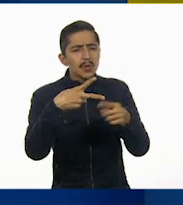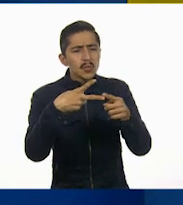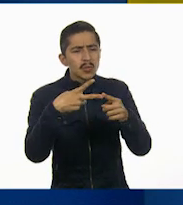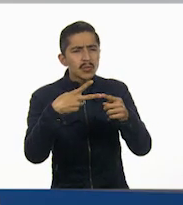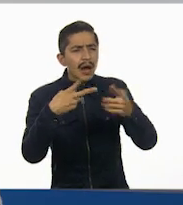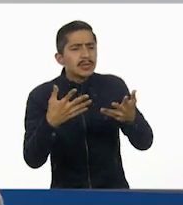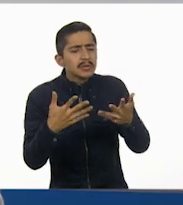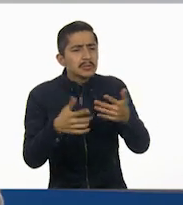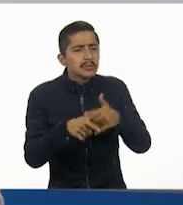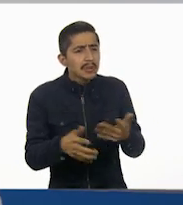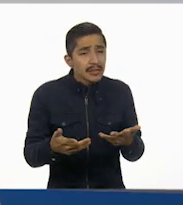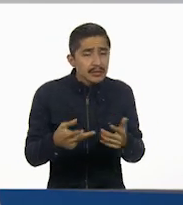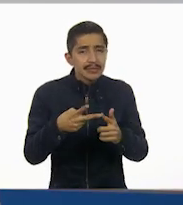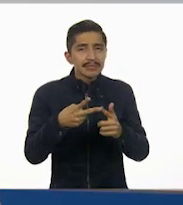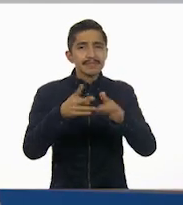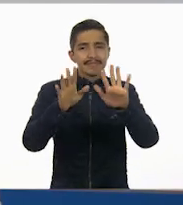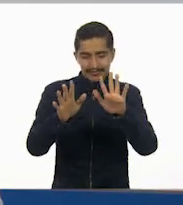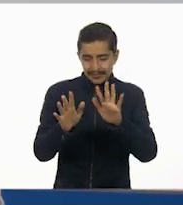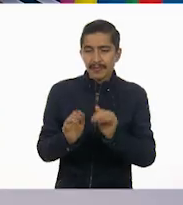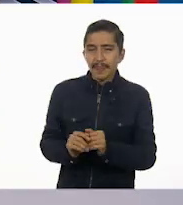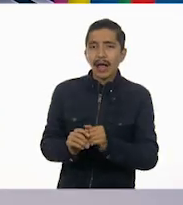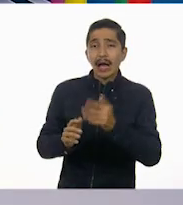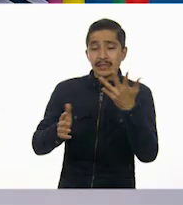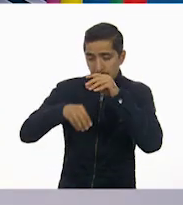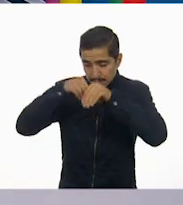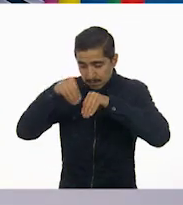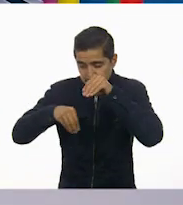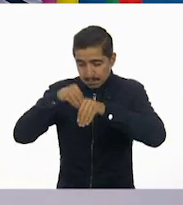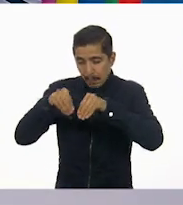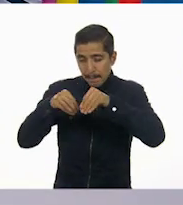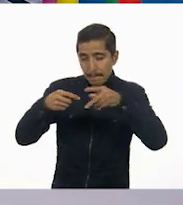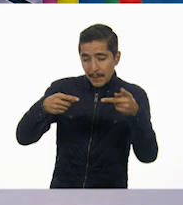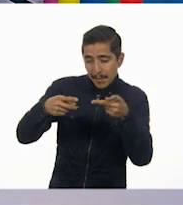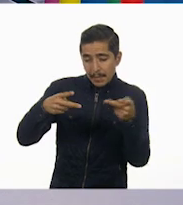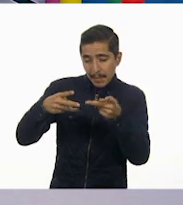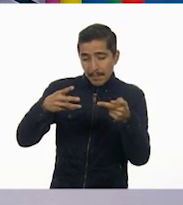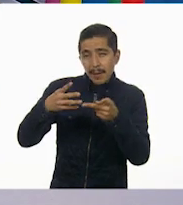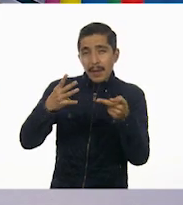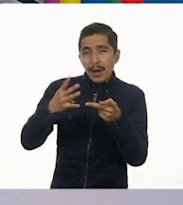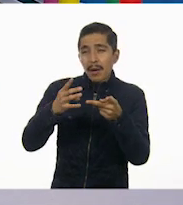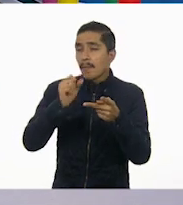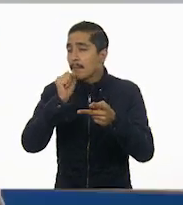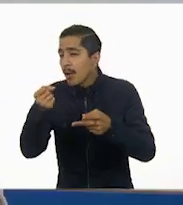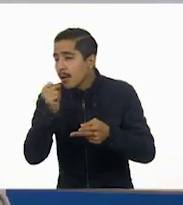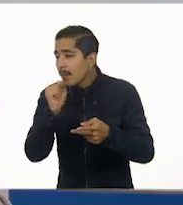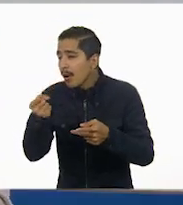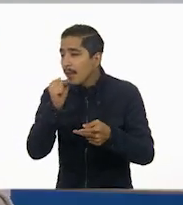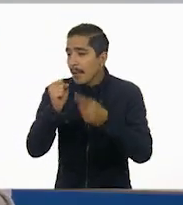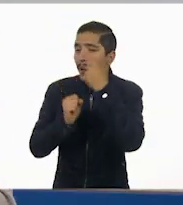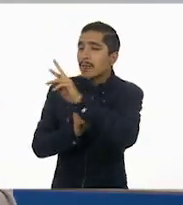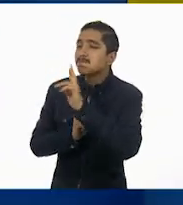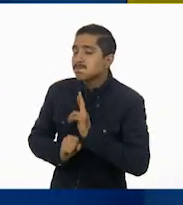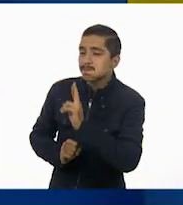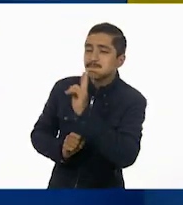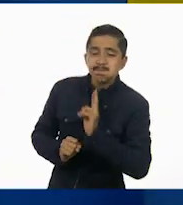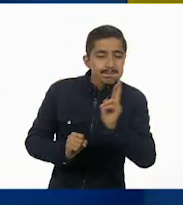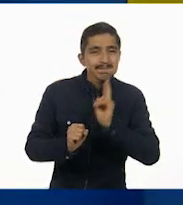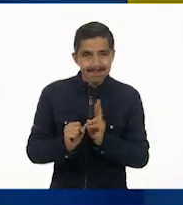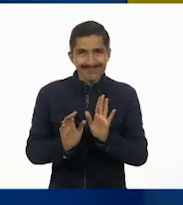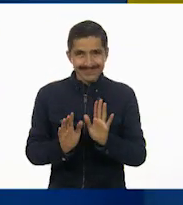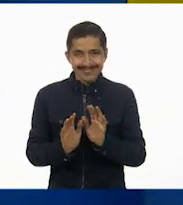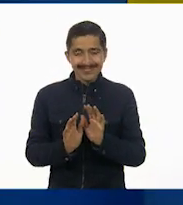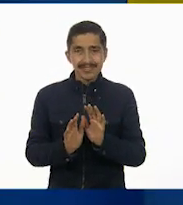estado trabajando y es elaborar las preguntas que podrían responder el reportaje. Por ejemplo, se